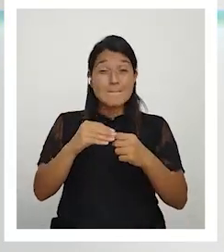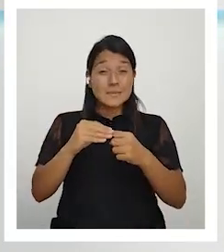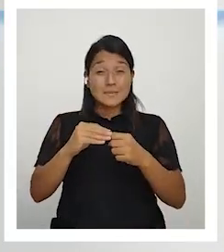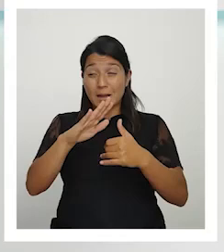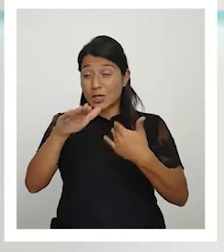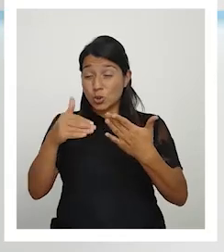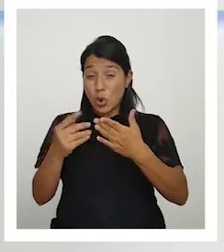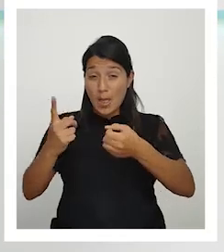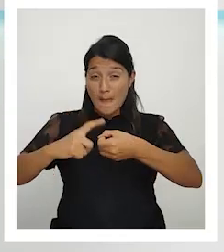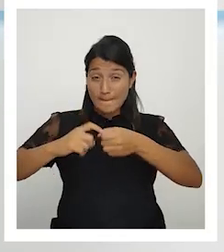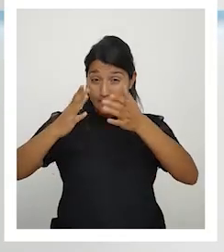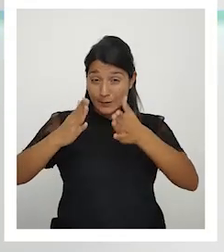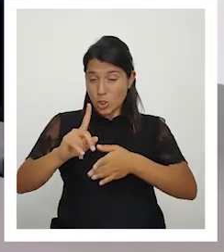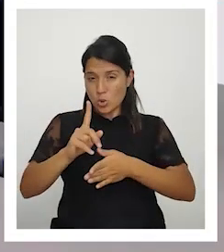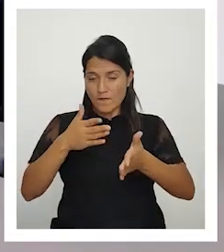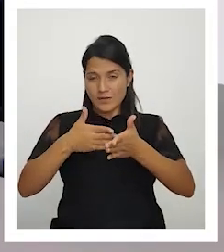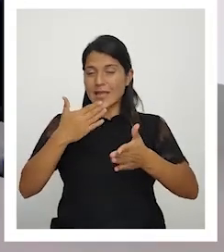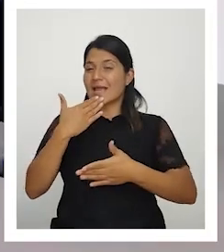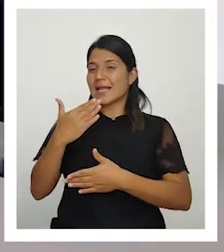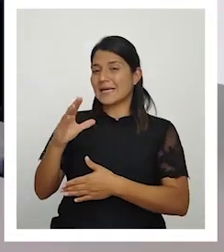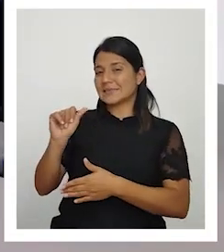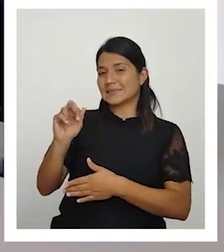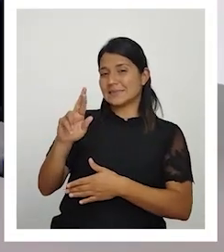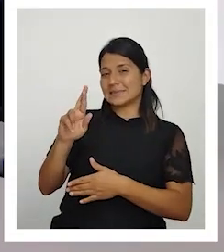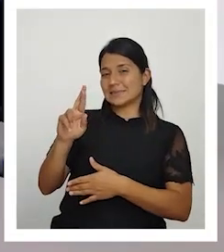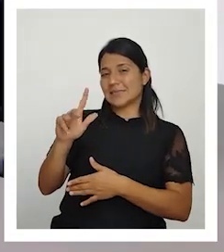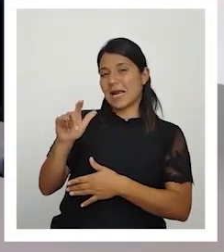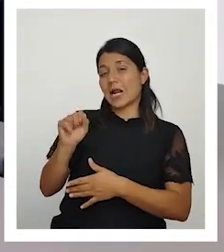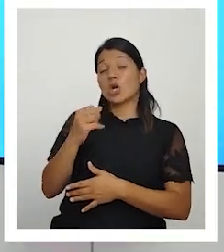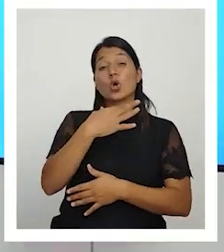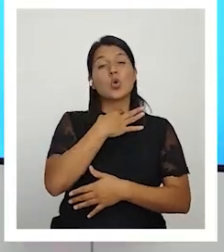vea afectada. Muchas gracias, don Carlos. Con todo gusto, gracias a ustedes.